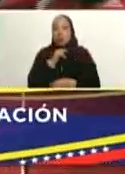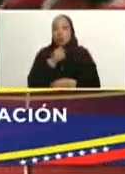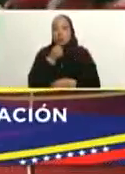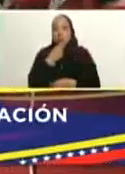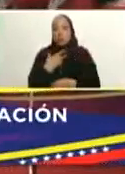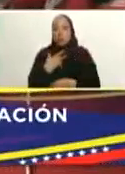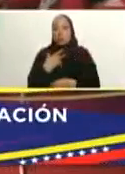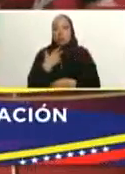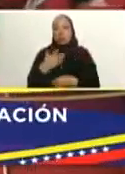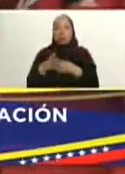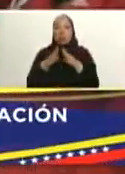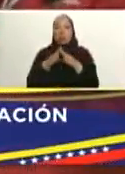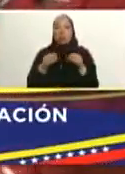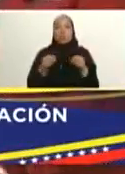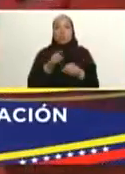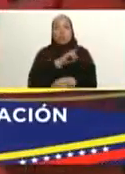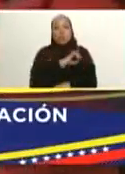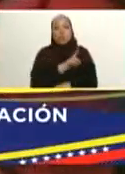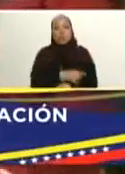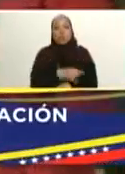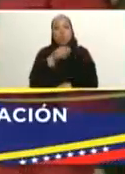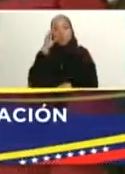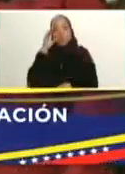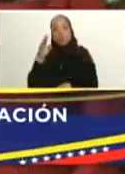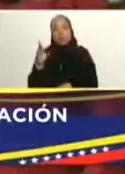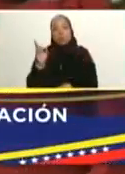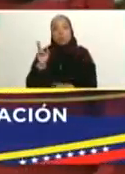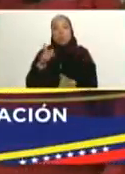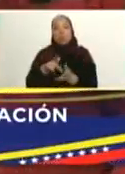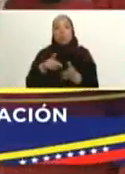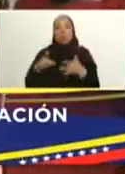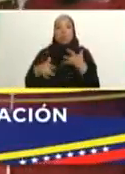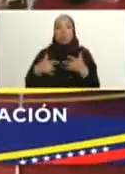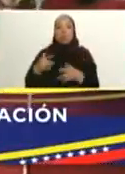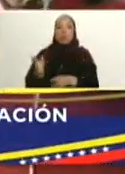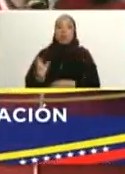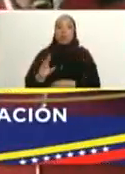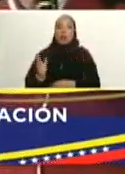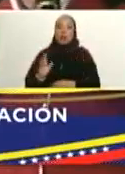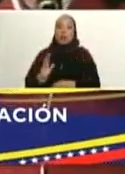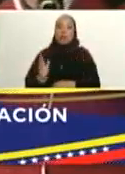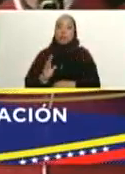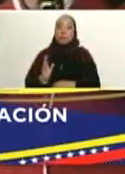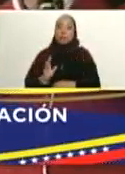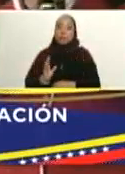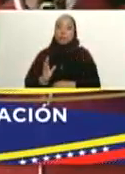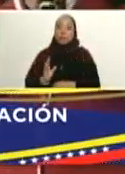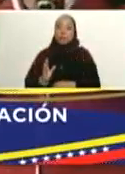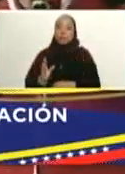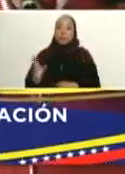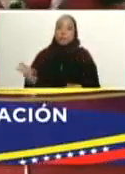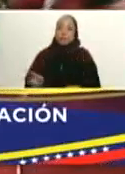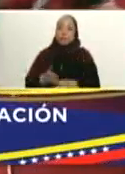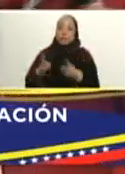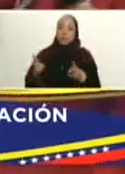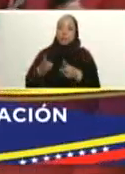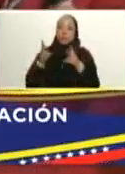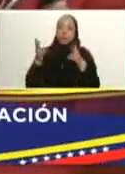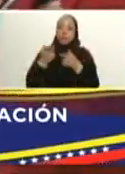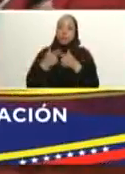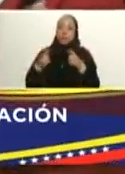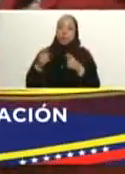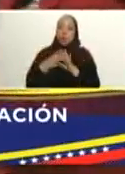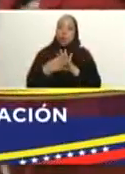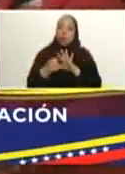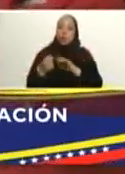está al mando de toda la Fuerza Armada que está en esta Caracas, la que siempre vencerá, la Caracas que da el